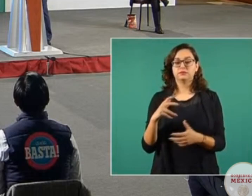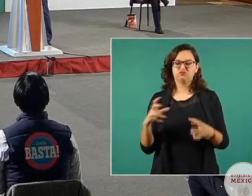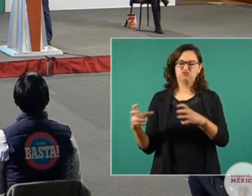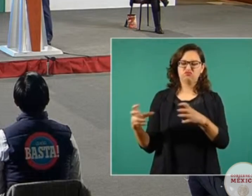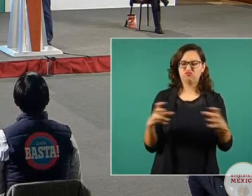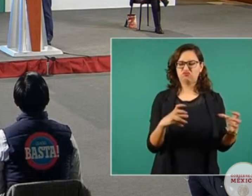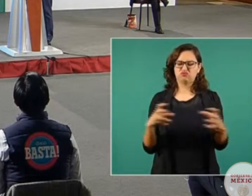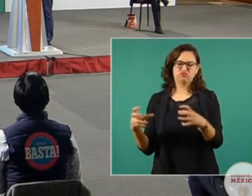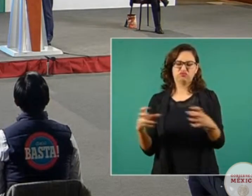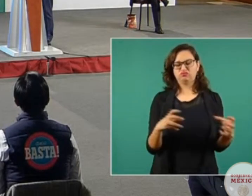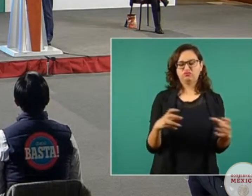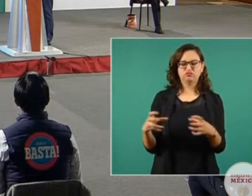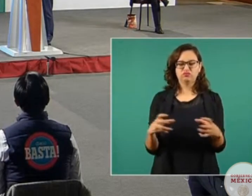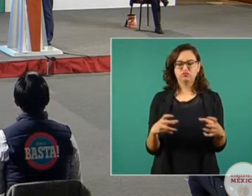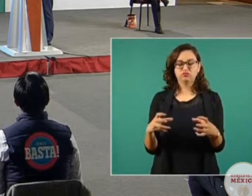todos en contra de nosotros,